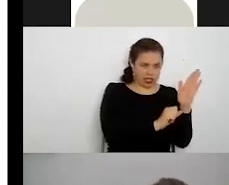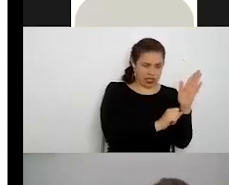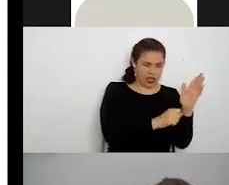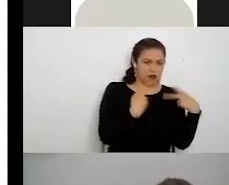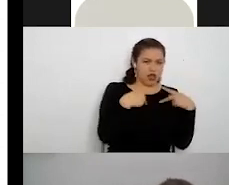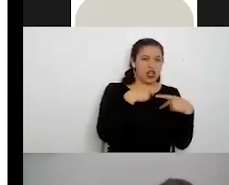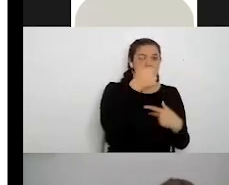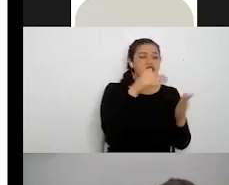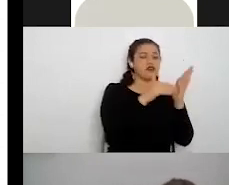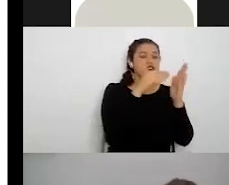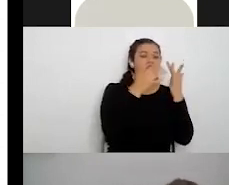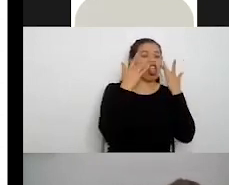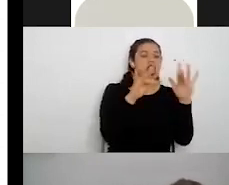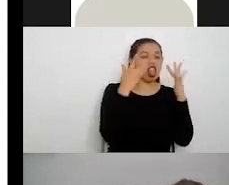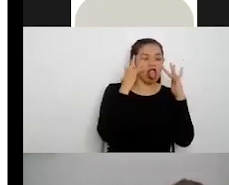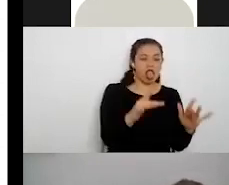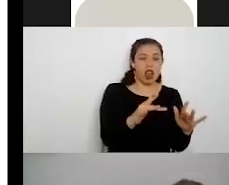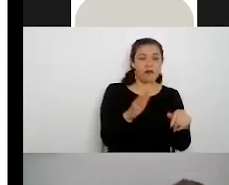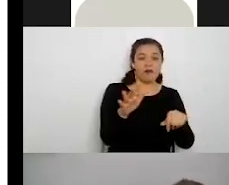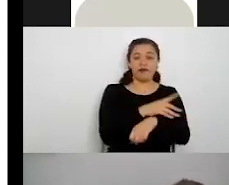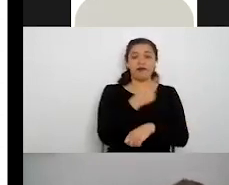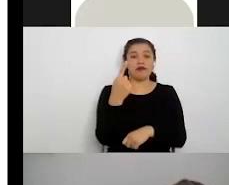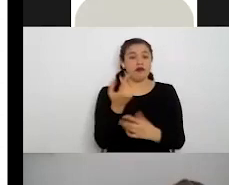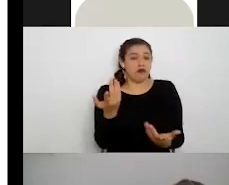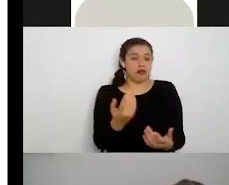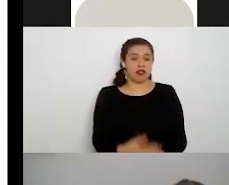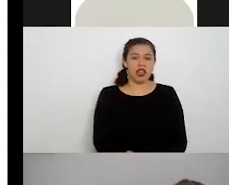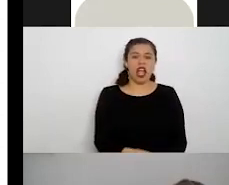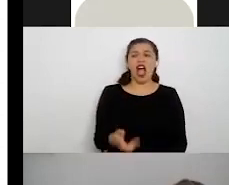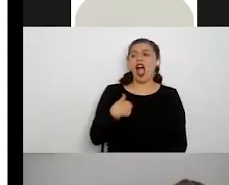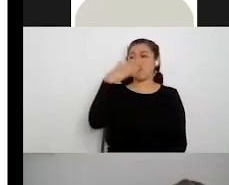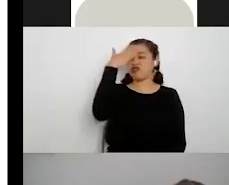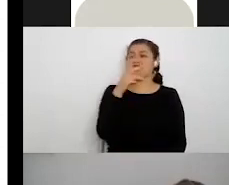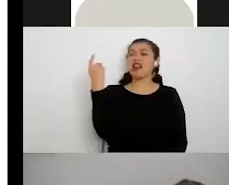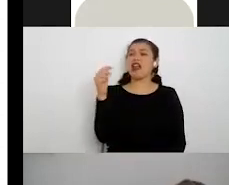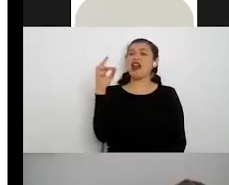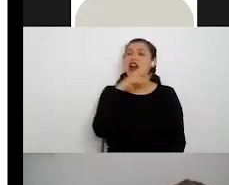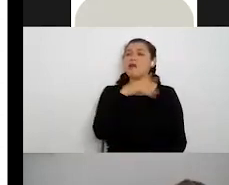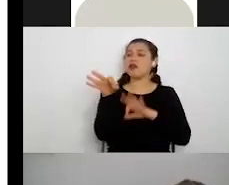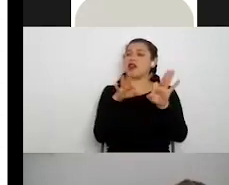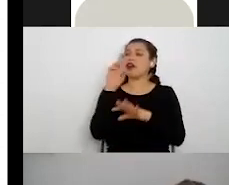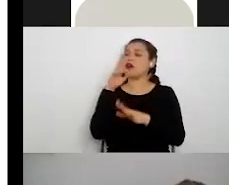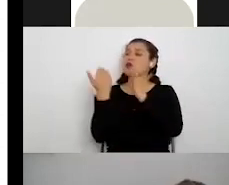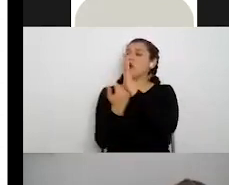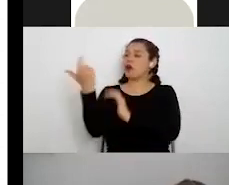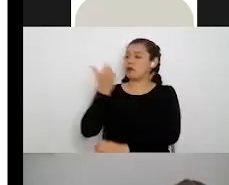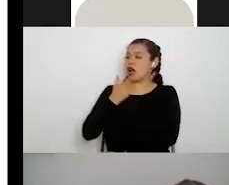¿Por qué renuncian? Renuncian porque saben que pueden conseguir un trabajo mejor o mejor